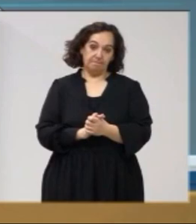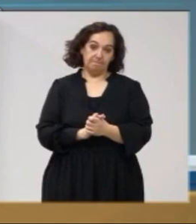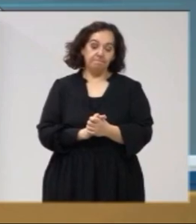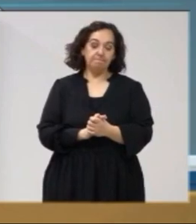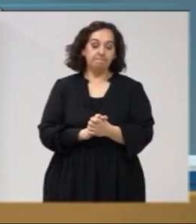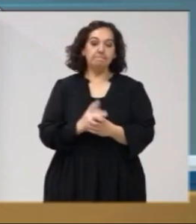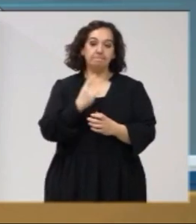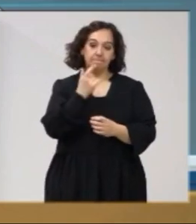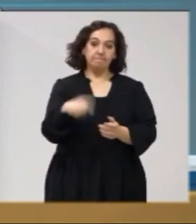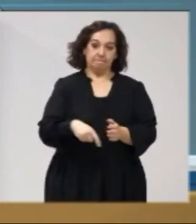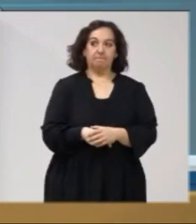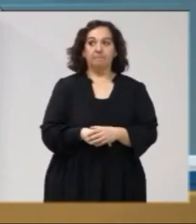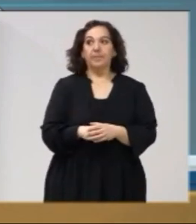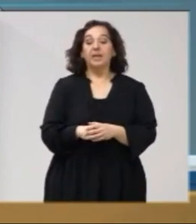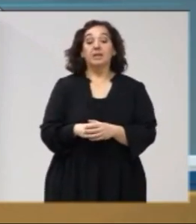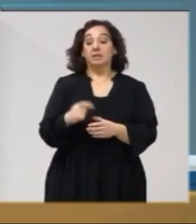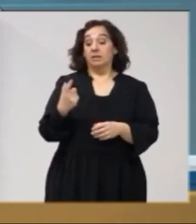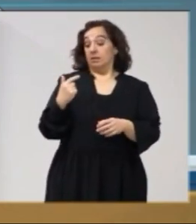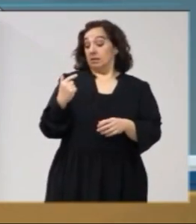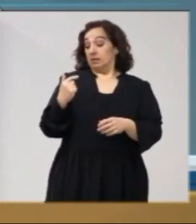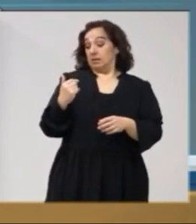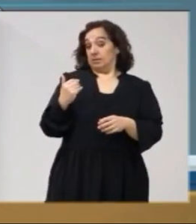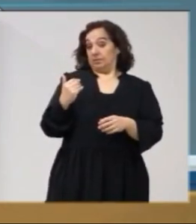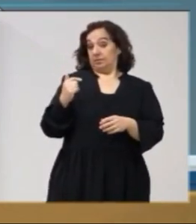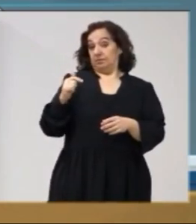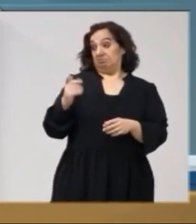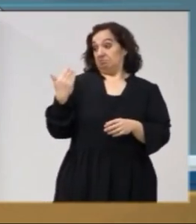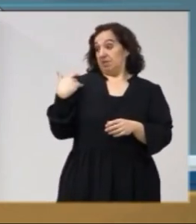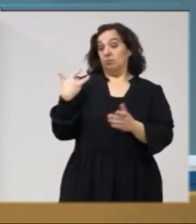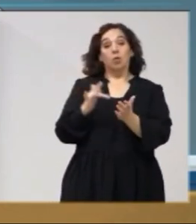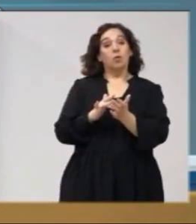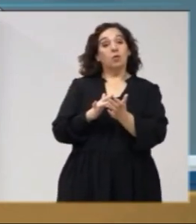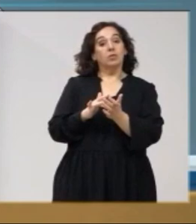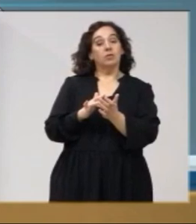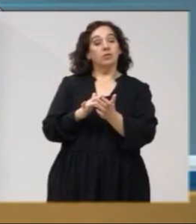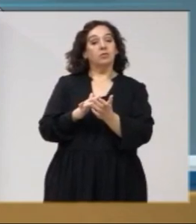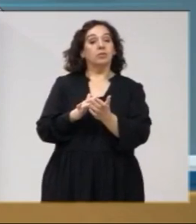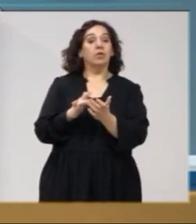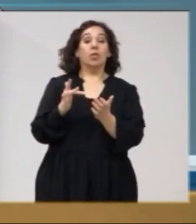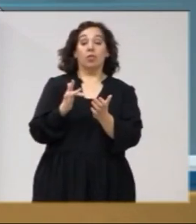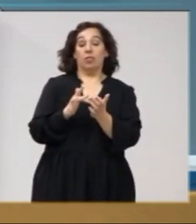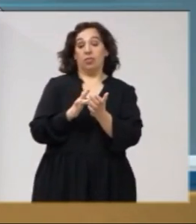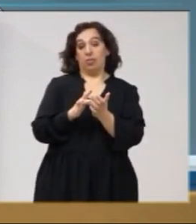He de decir también que a las 12 de la mañana de ese día